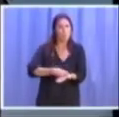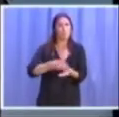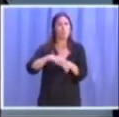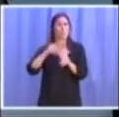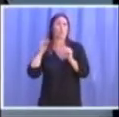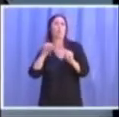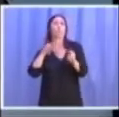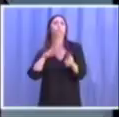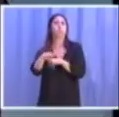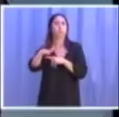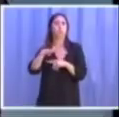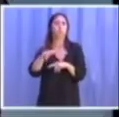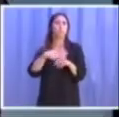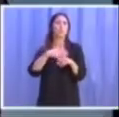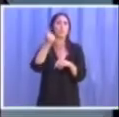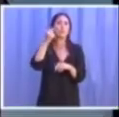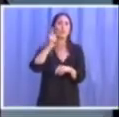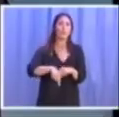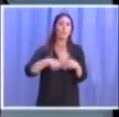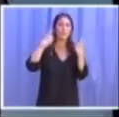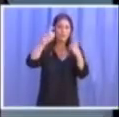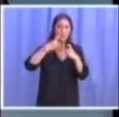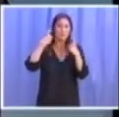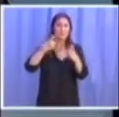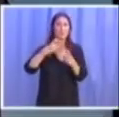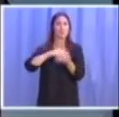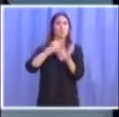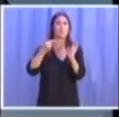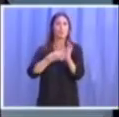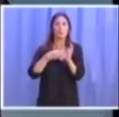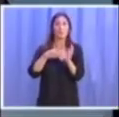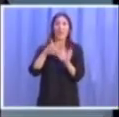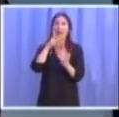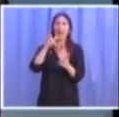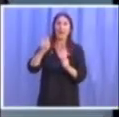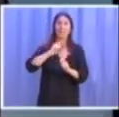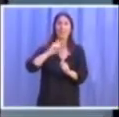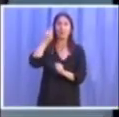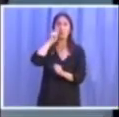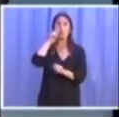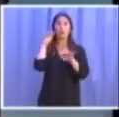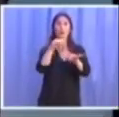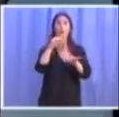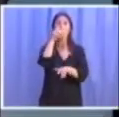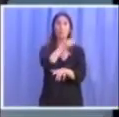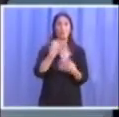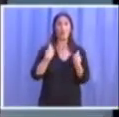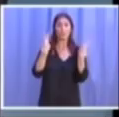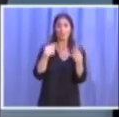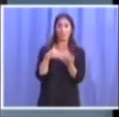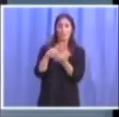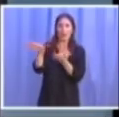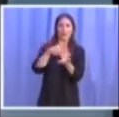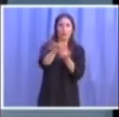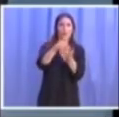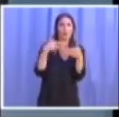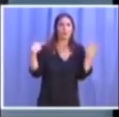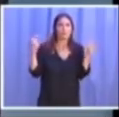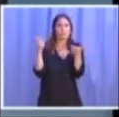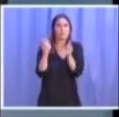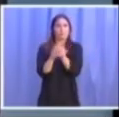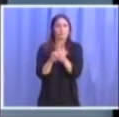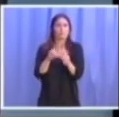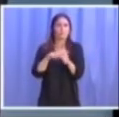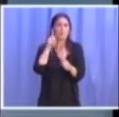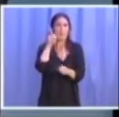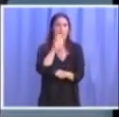impacto que generan y para limitar los alquileres turísticos, que, como decimos, están expulsando a los residentes. Nos votaron todos ustedes en contra y pusieron el grito en el cielo. Bueno, ahora